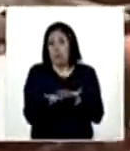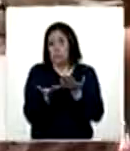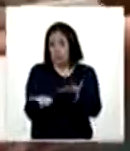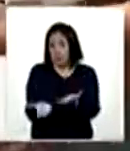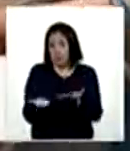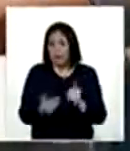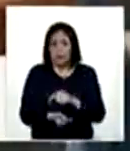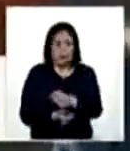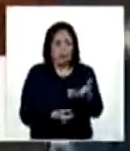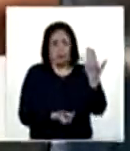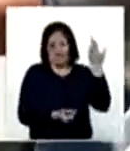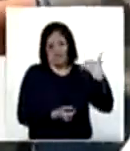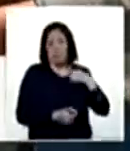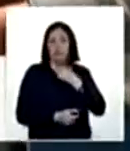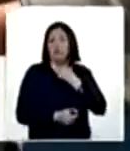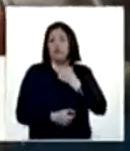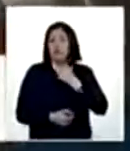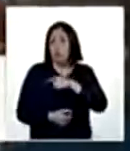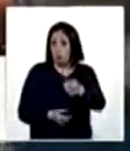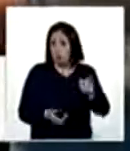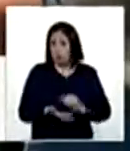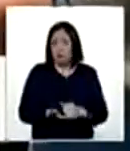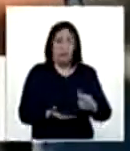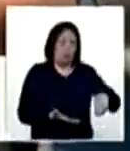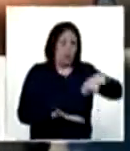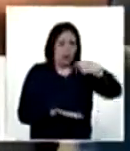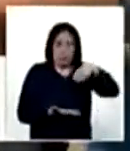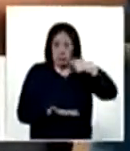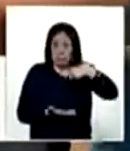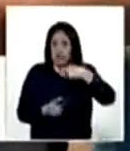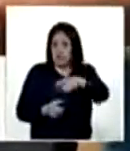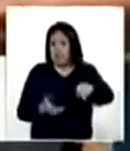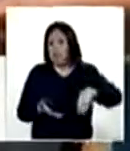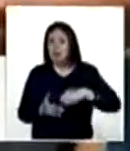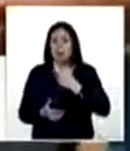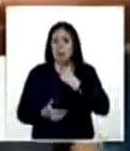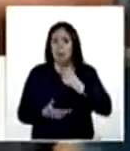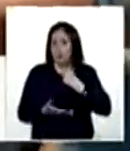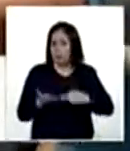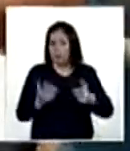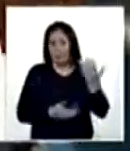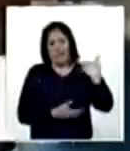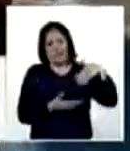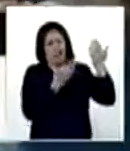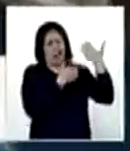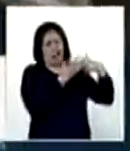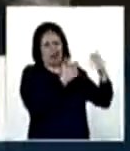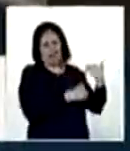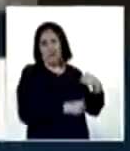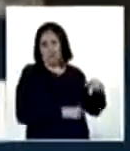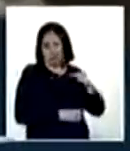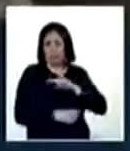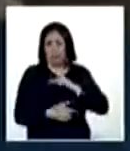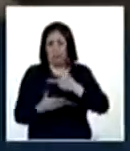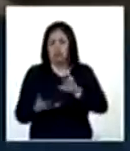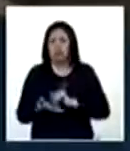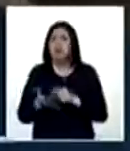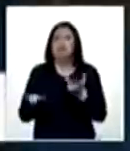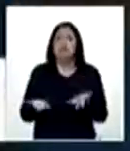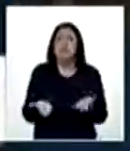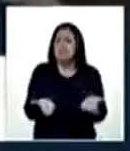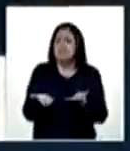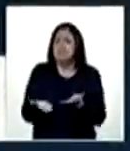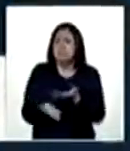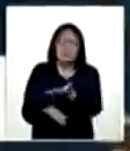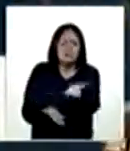lo que antes le gustaba y toda la comida que le gustaba. Y la costumbre ancestral que nosotros seguimos comiendo hasta hoy. Bueno, acá estamos viendo entonces, ¿qué le han traído a